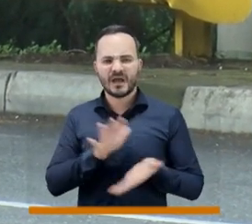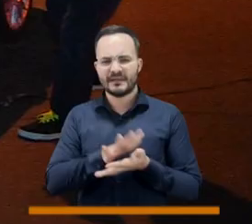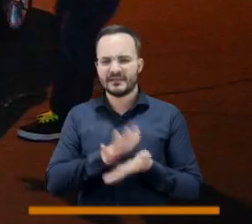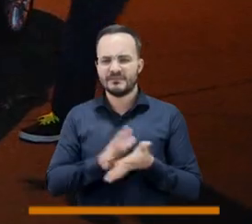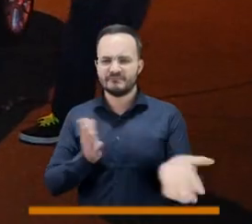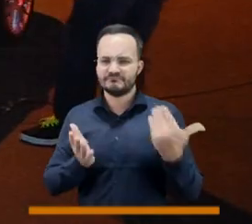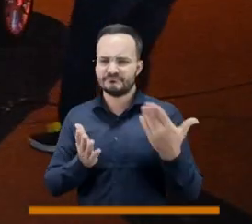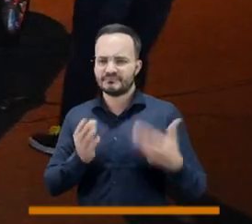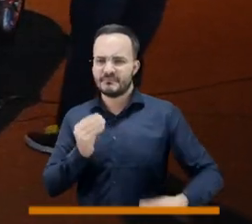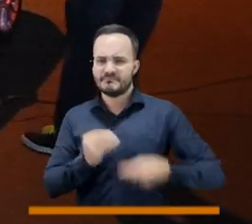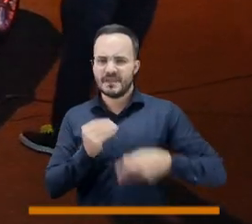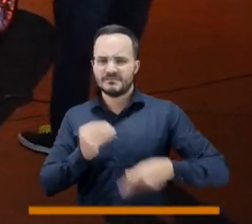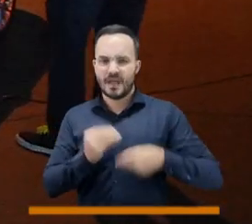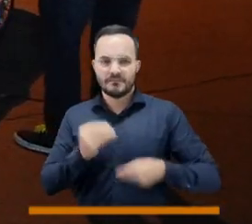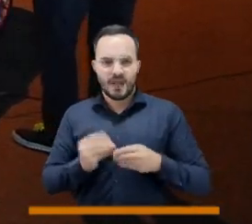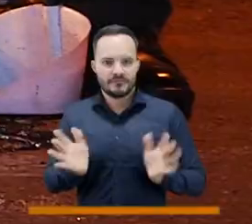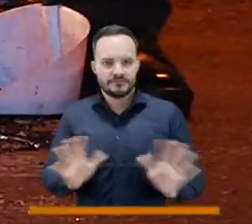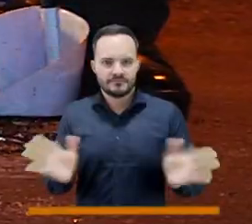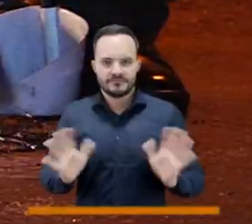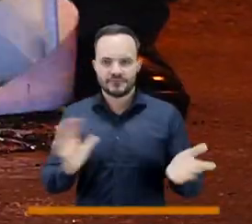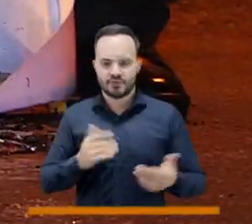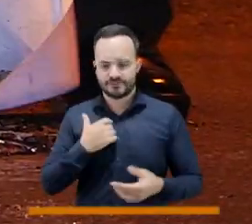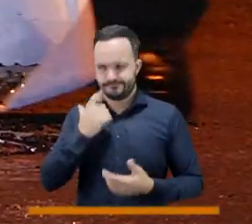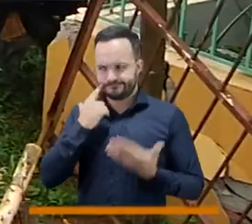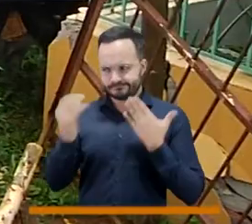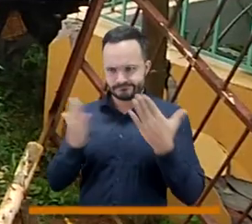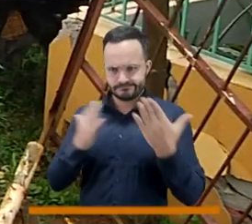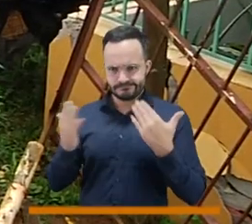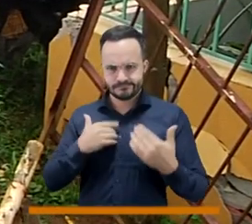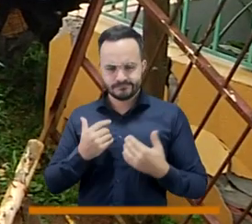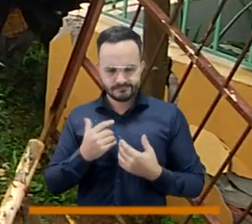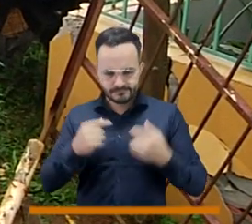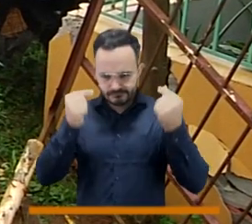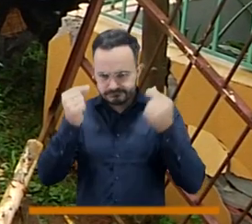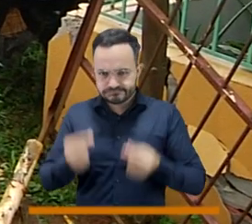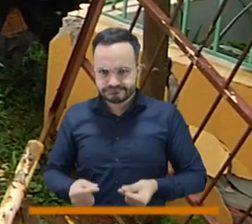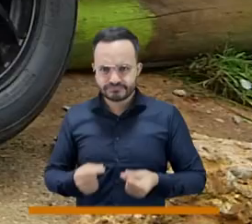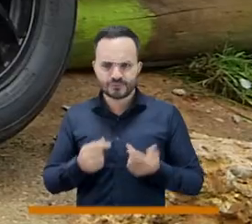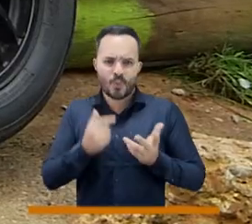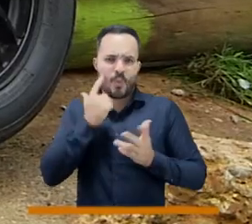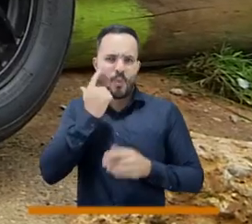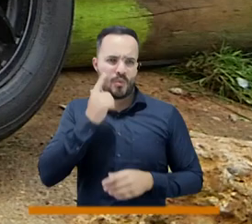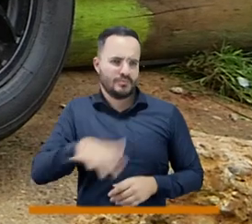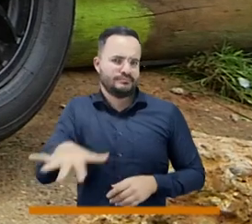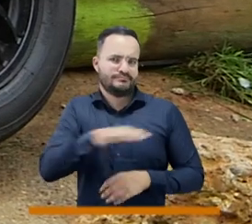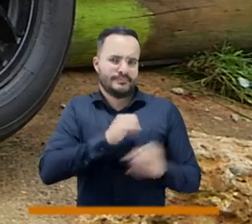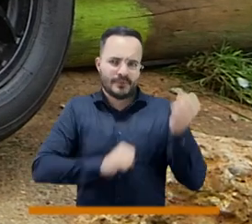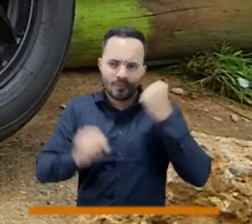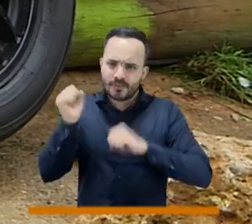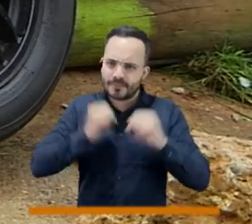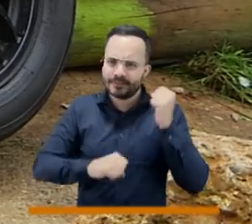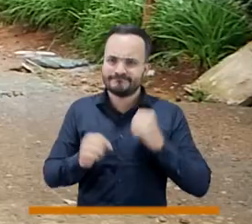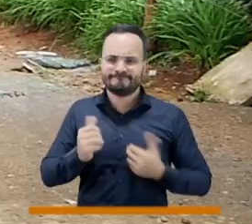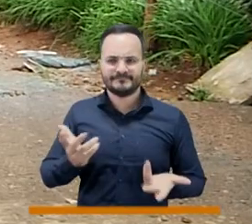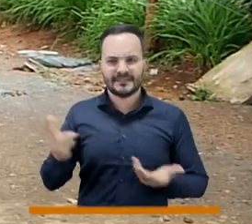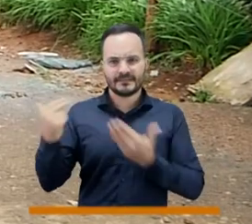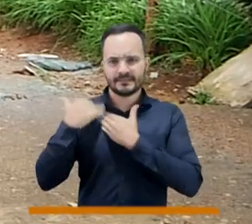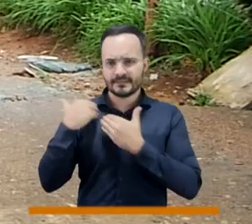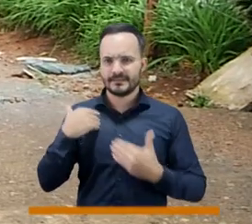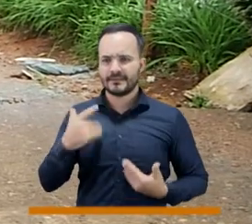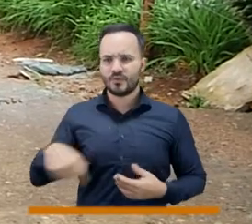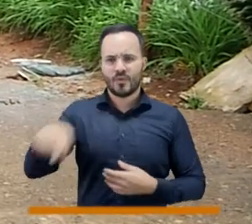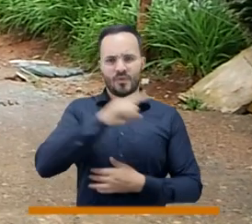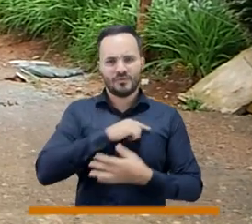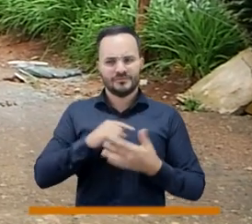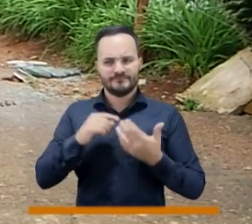y sumando y semando porque pues, las cifras son exageradamente que tienen que llamar la atención para que entre todos tengamos